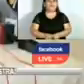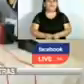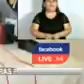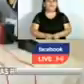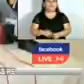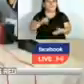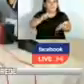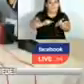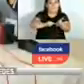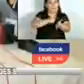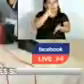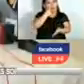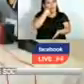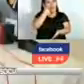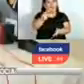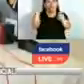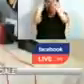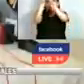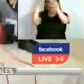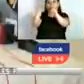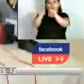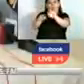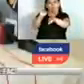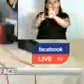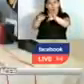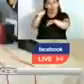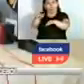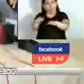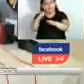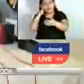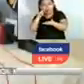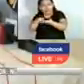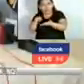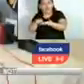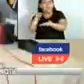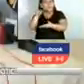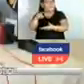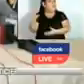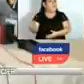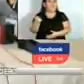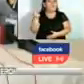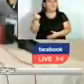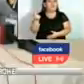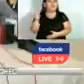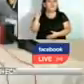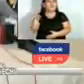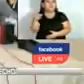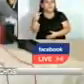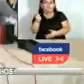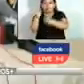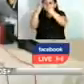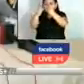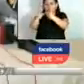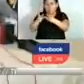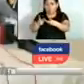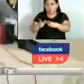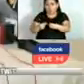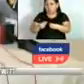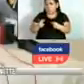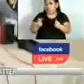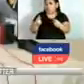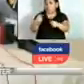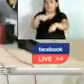primera vez que utilizaron la tecnología en la mesa, y este facilitó resultados preliminares